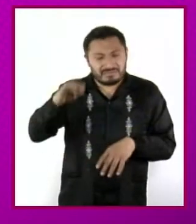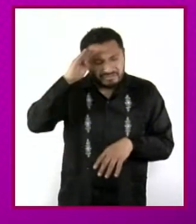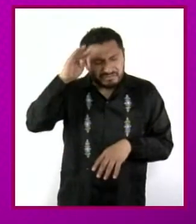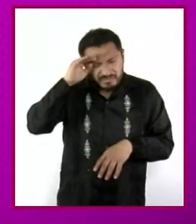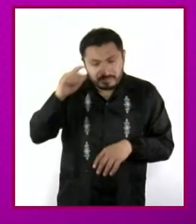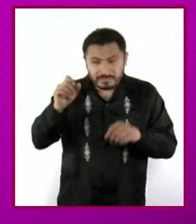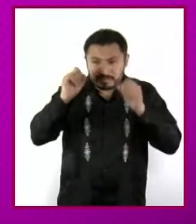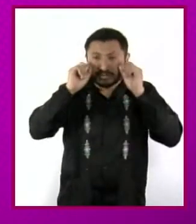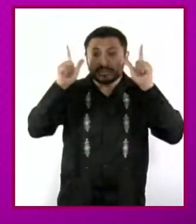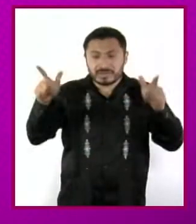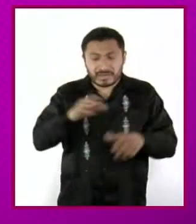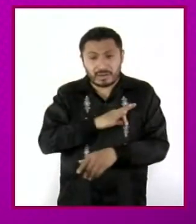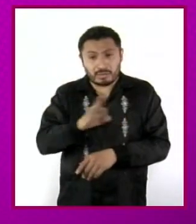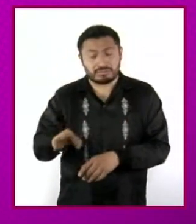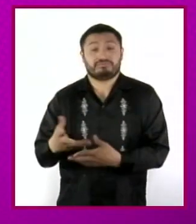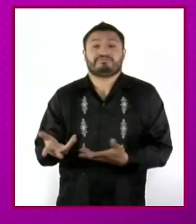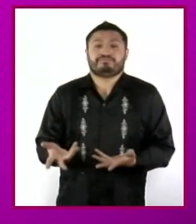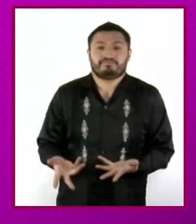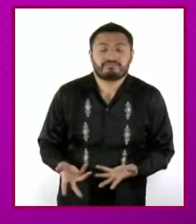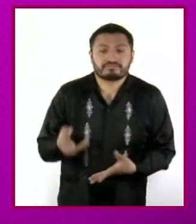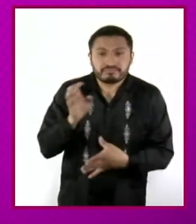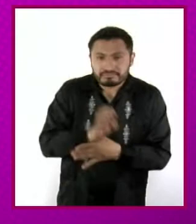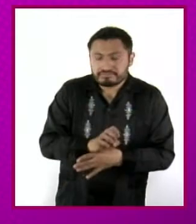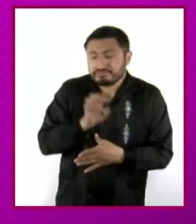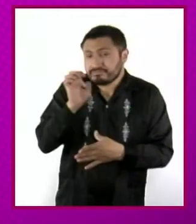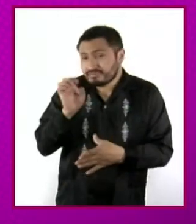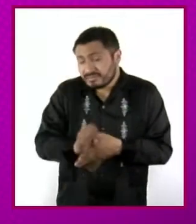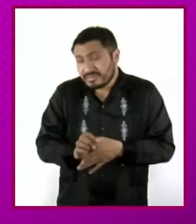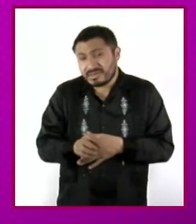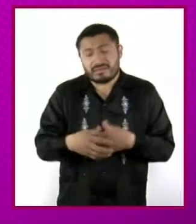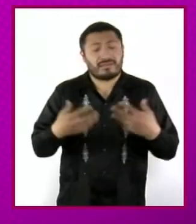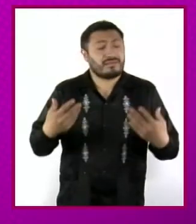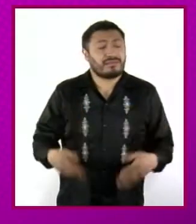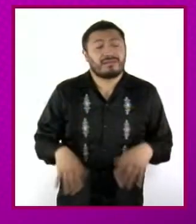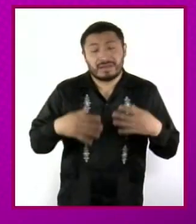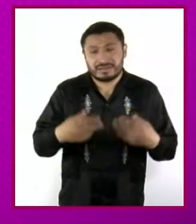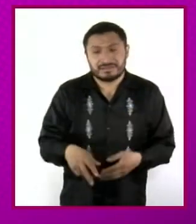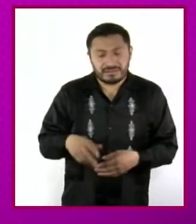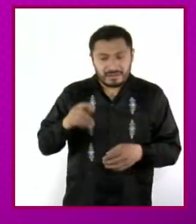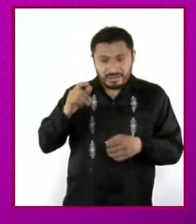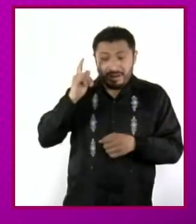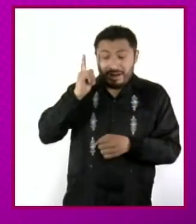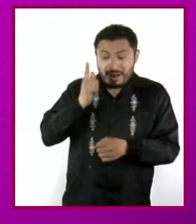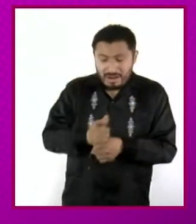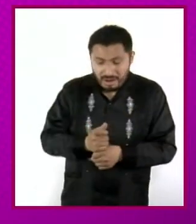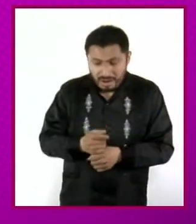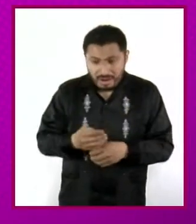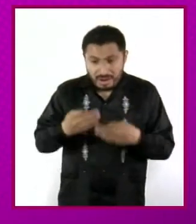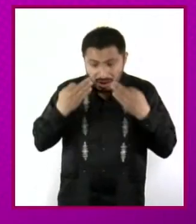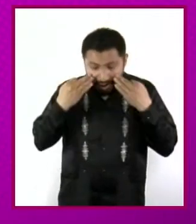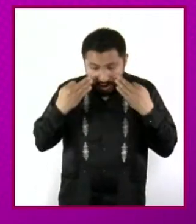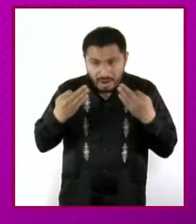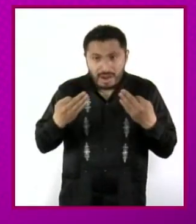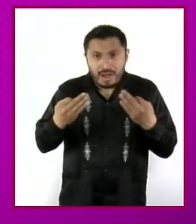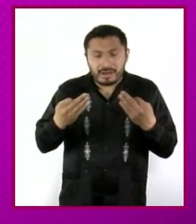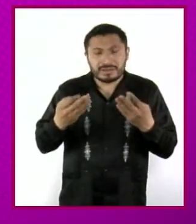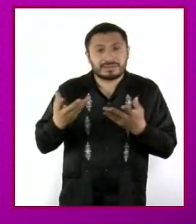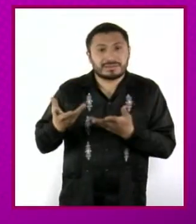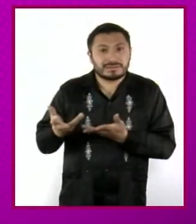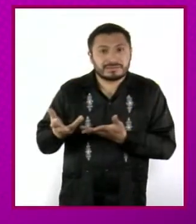despertar. Entonces, en ese momento que se da cuenta ese primer